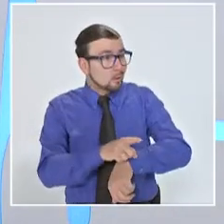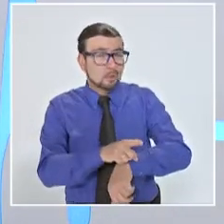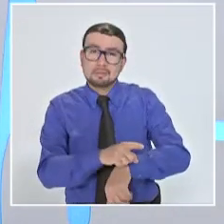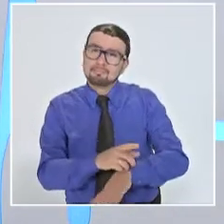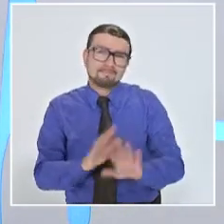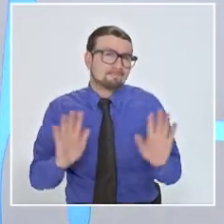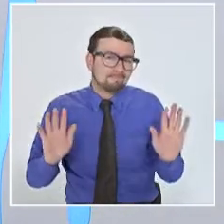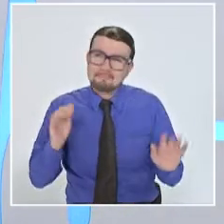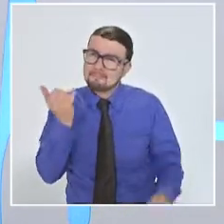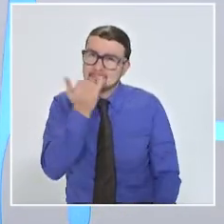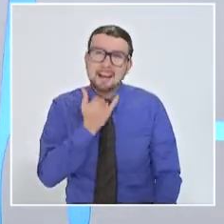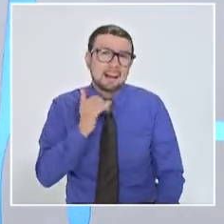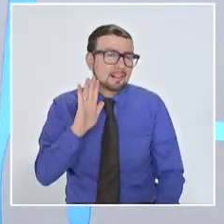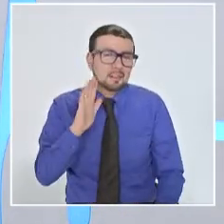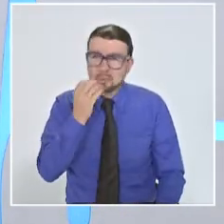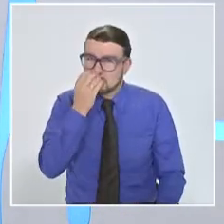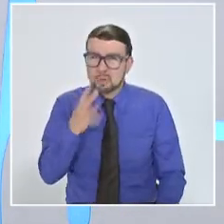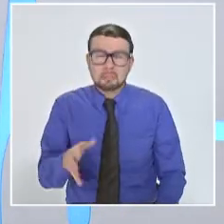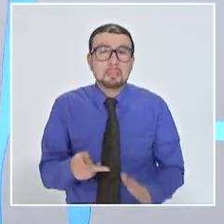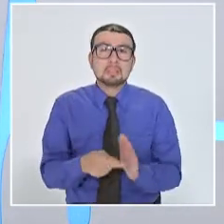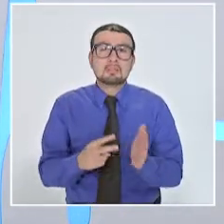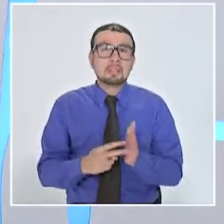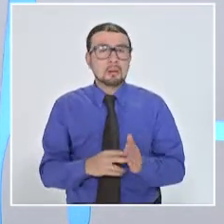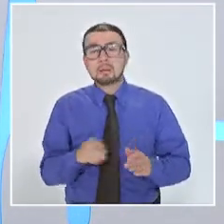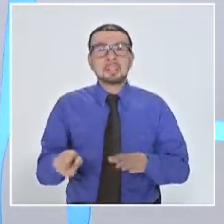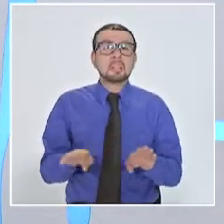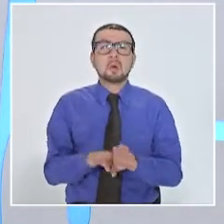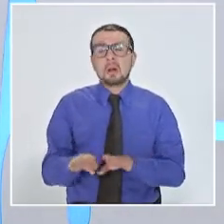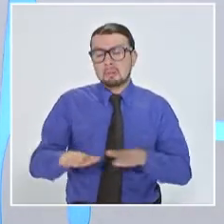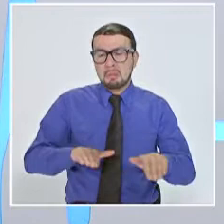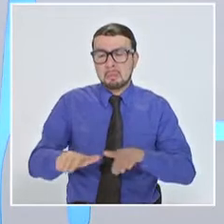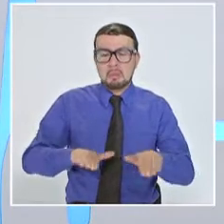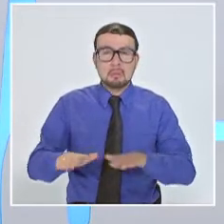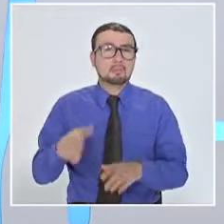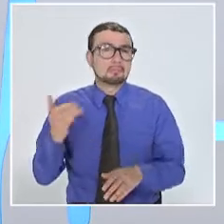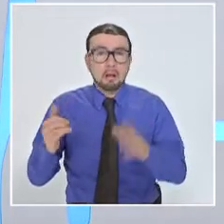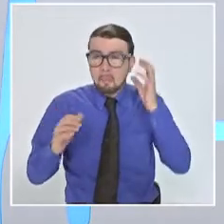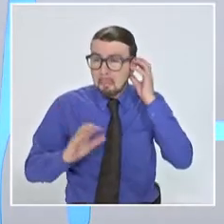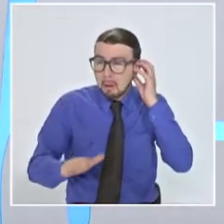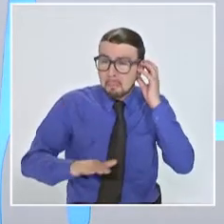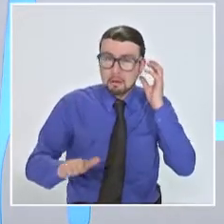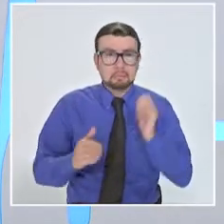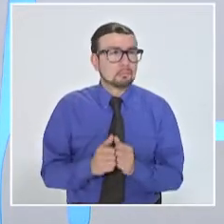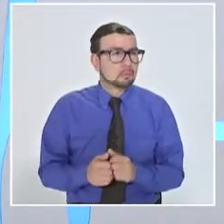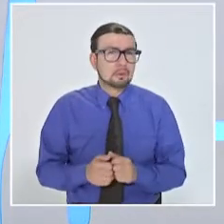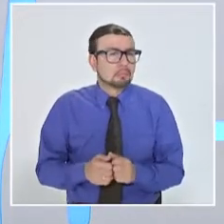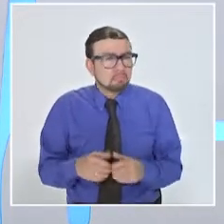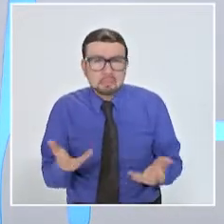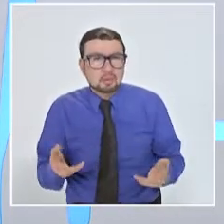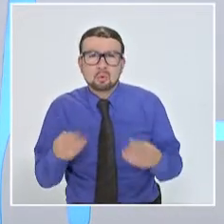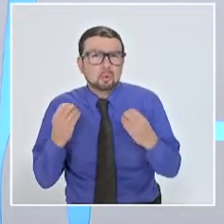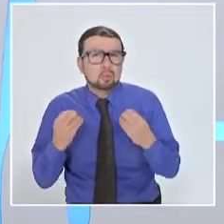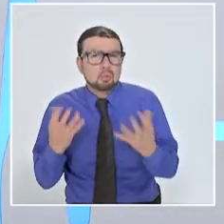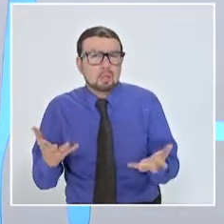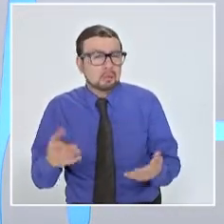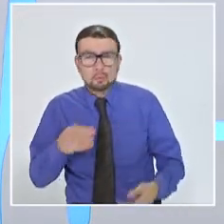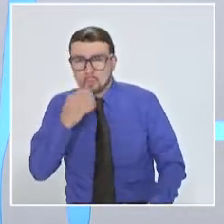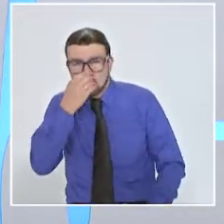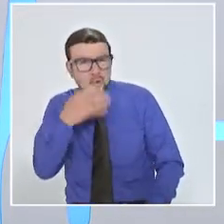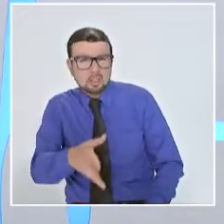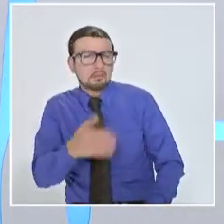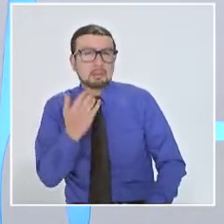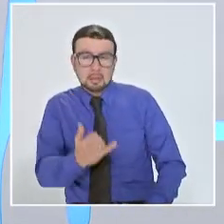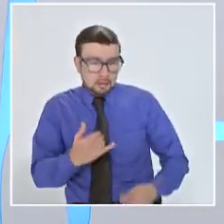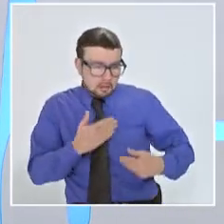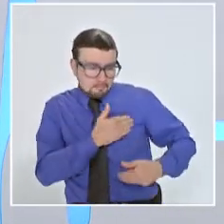como le digo a mis estudiantes, eso se llama palpación de discoteca, que sirve para cualquier cosa, menos para detectar un cáncer de mama. Un